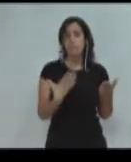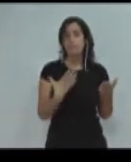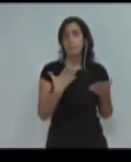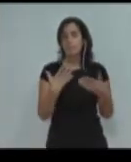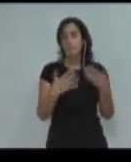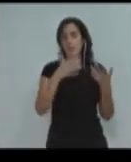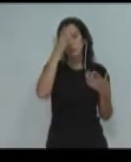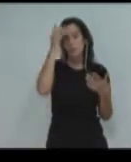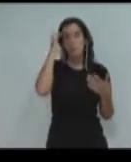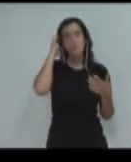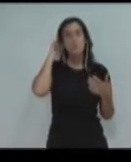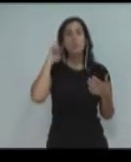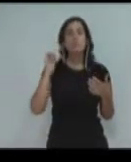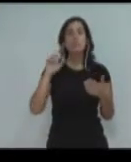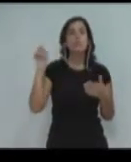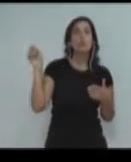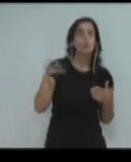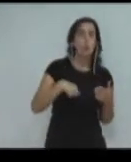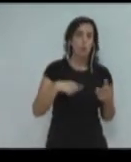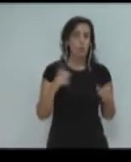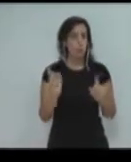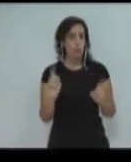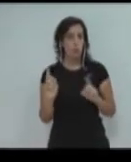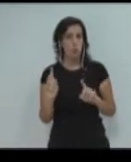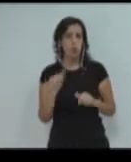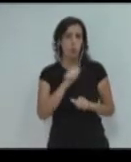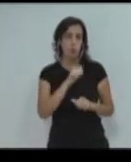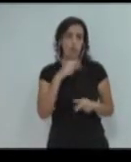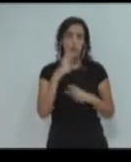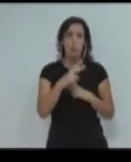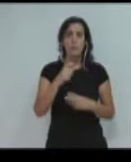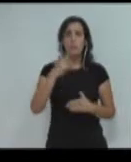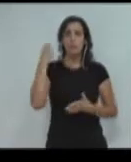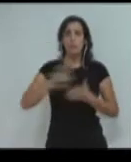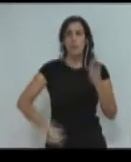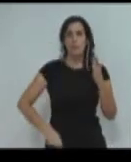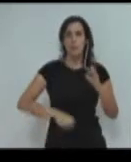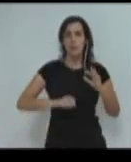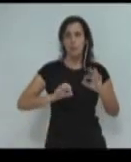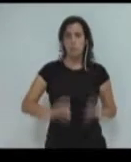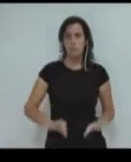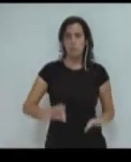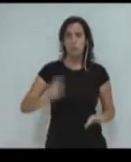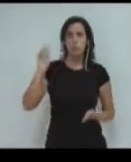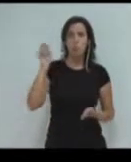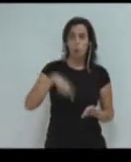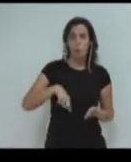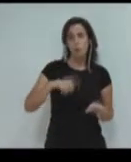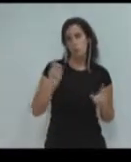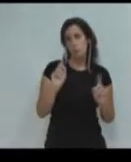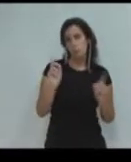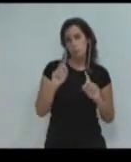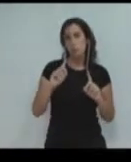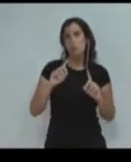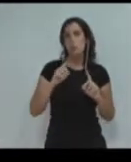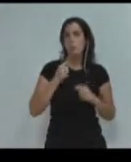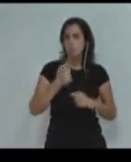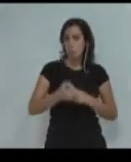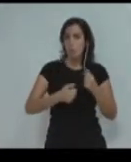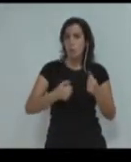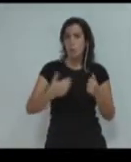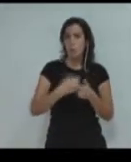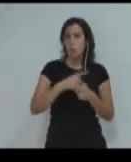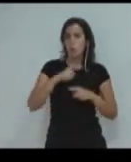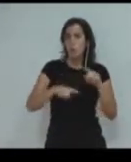Claro, no y significa información. No todo, ahora que pero nos sí pongamos comunicar, radicales y digamos, no, ahora, efectivamente. es decir, todo tiene su recorrido y todo tiene sus